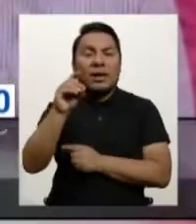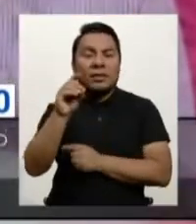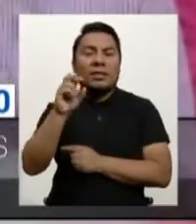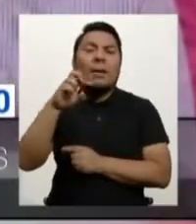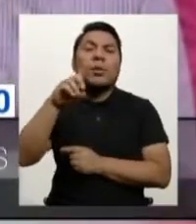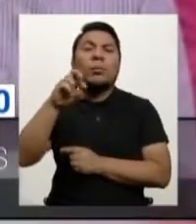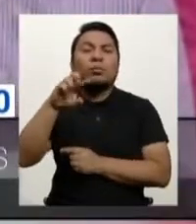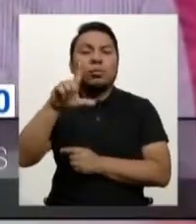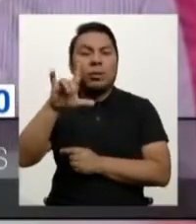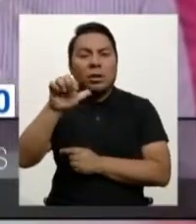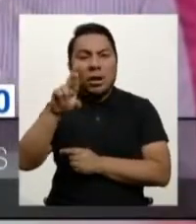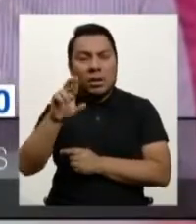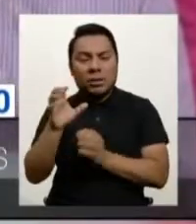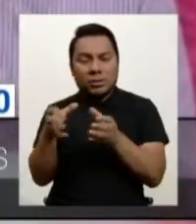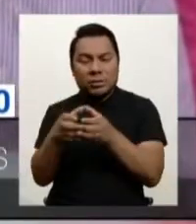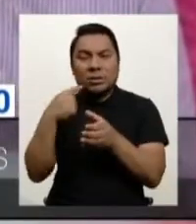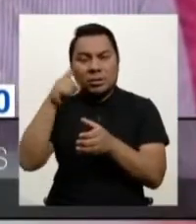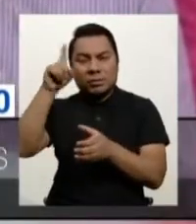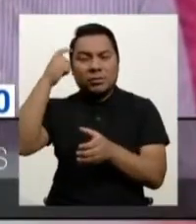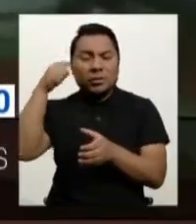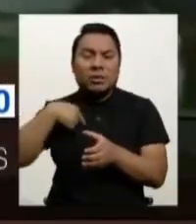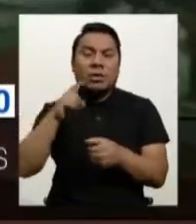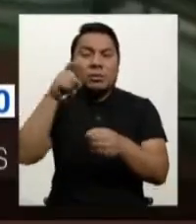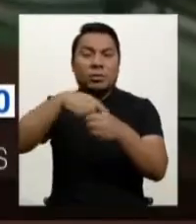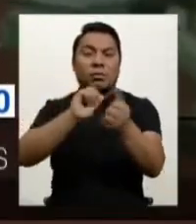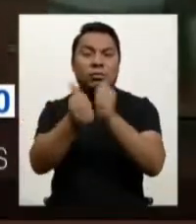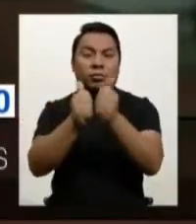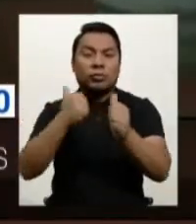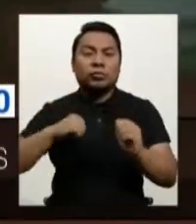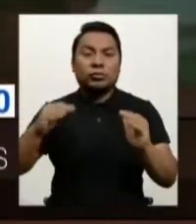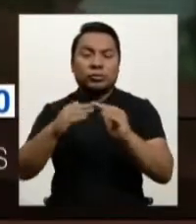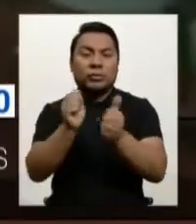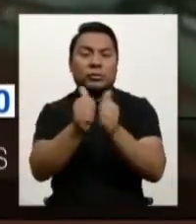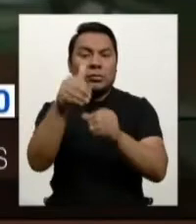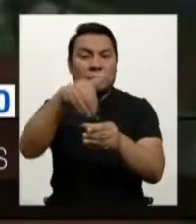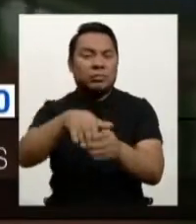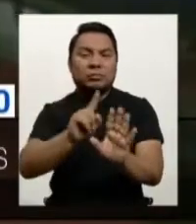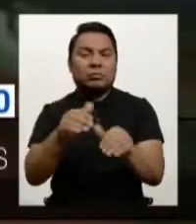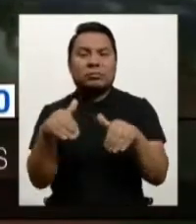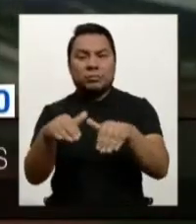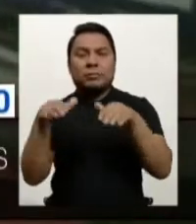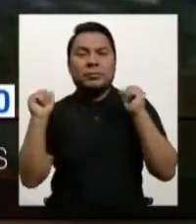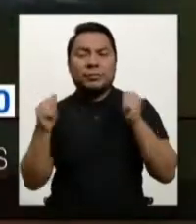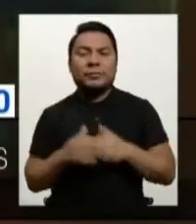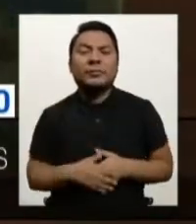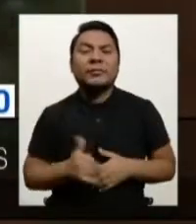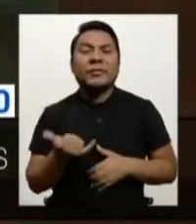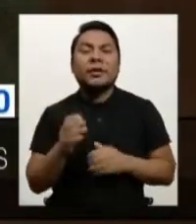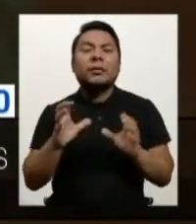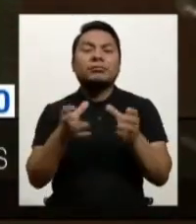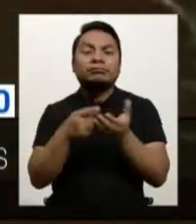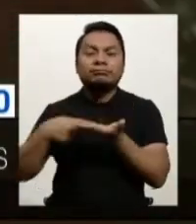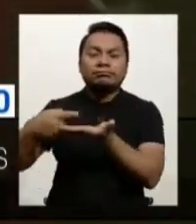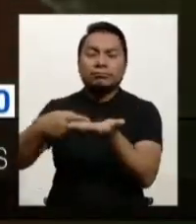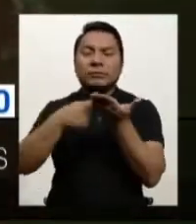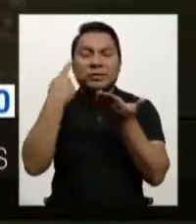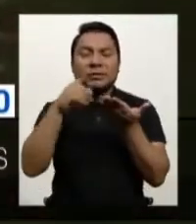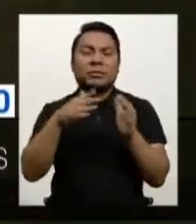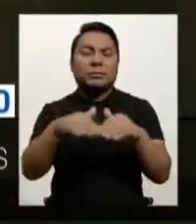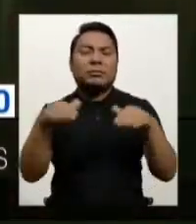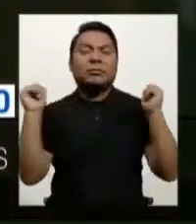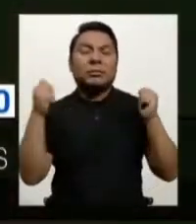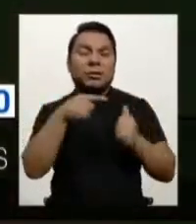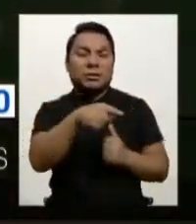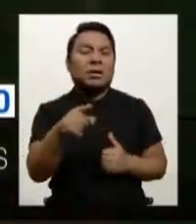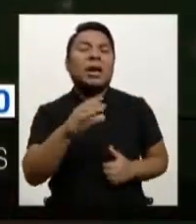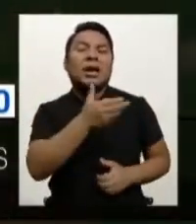no participará de los próximos comicios municipales. La fractura de la mesa de la Unidad Democrática dejaría el camino libre al